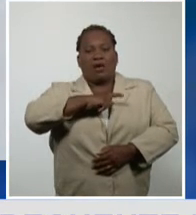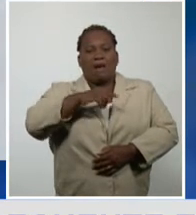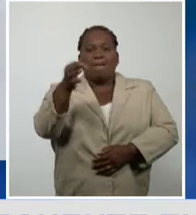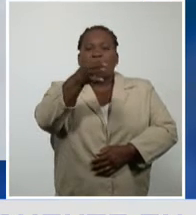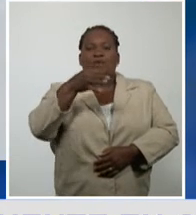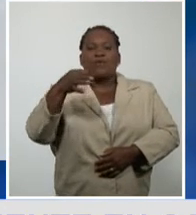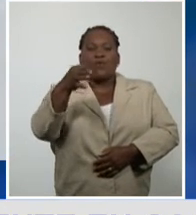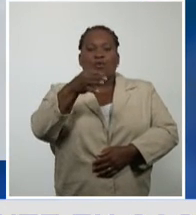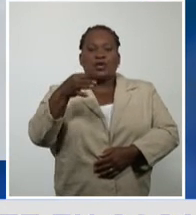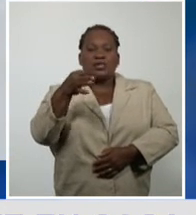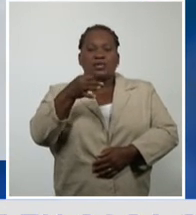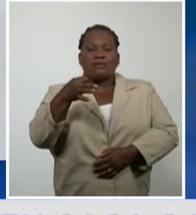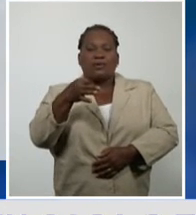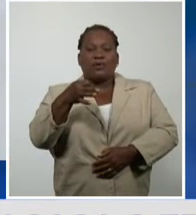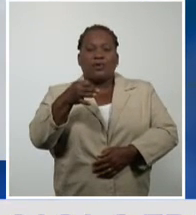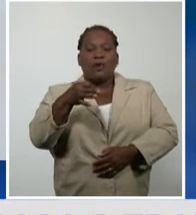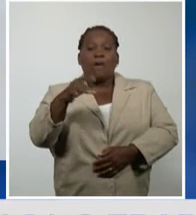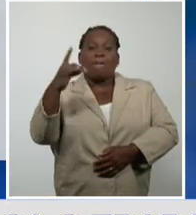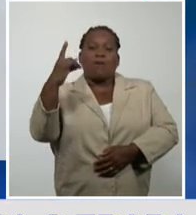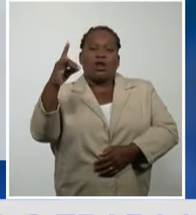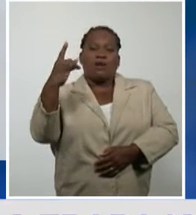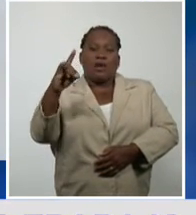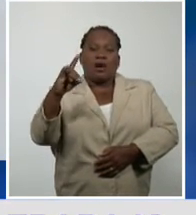municipio Bolivia.